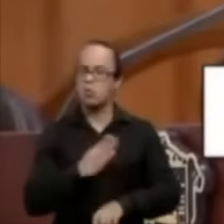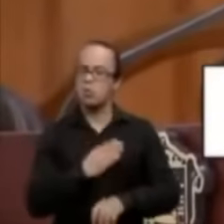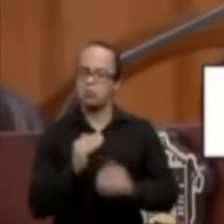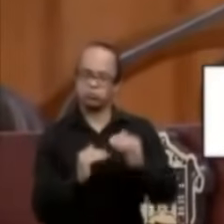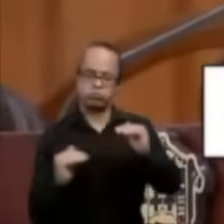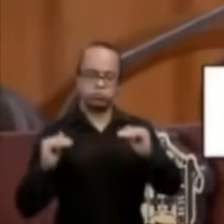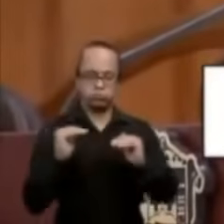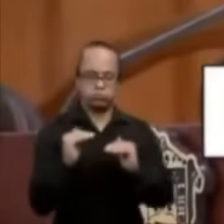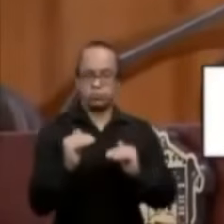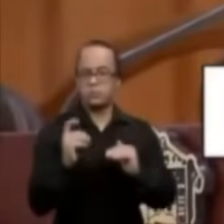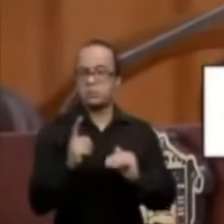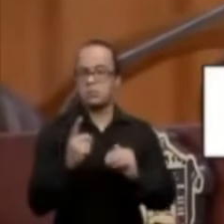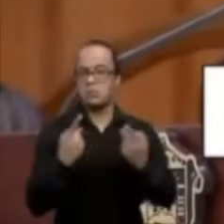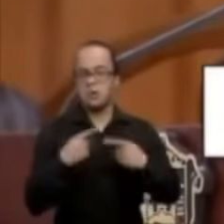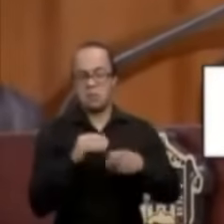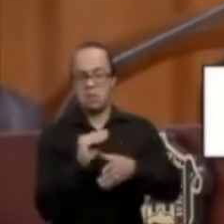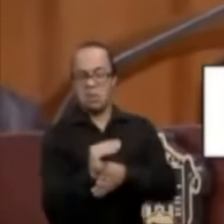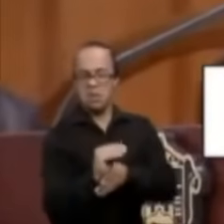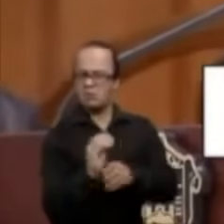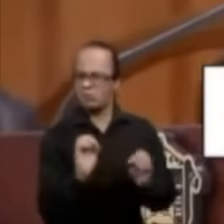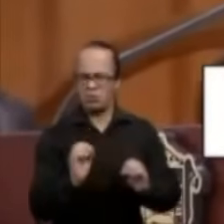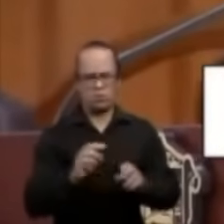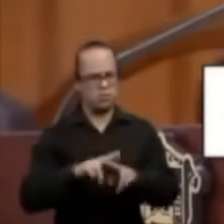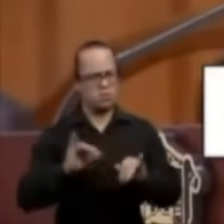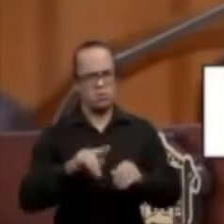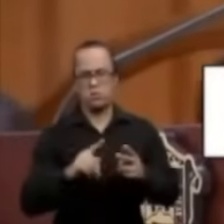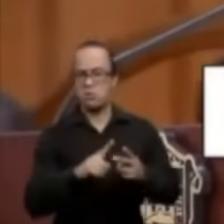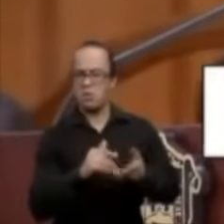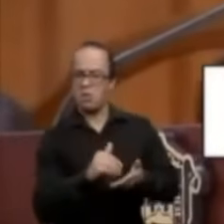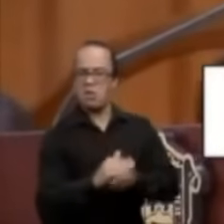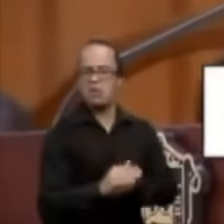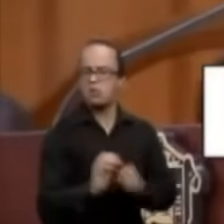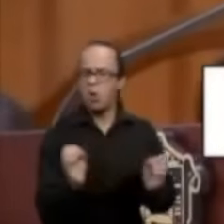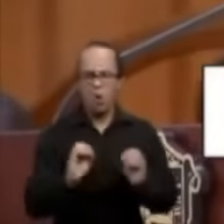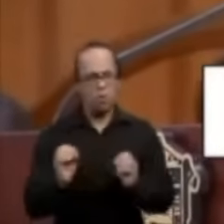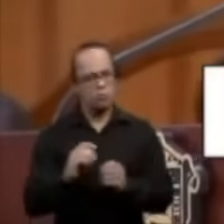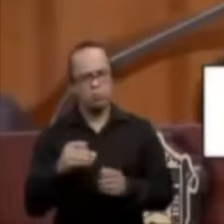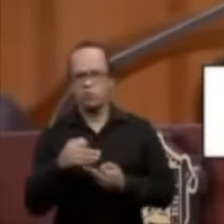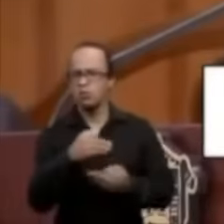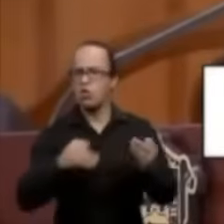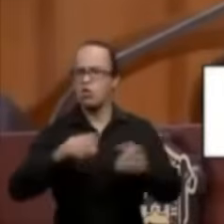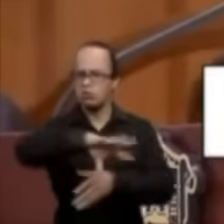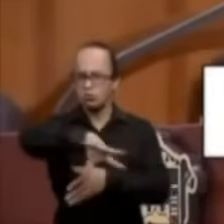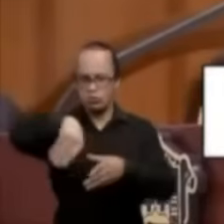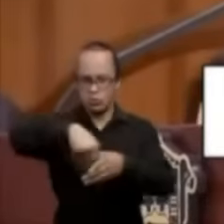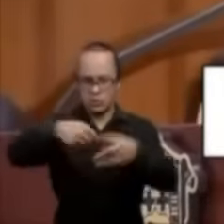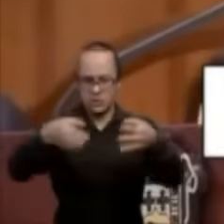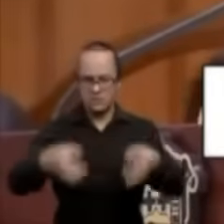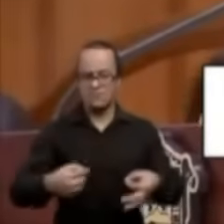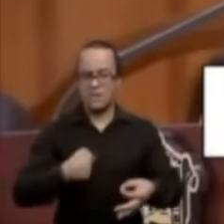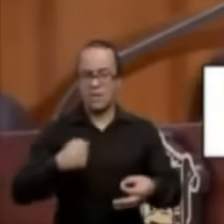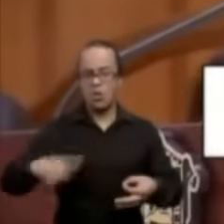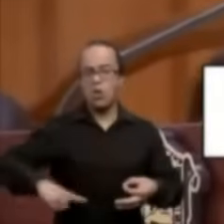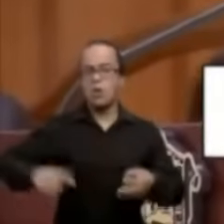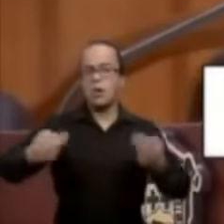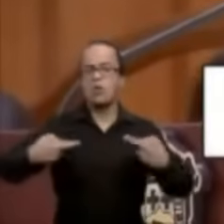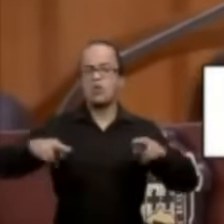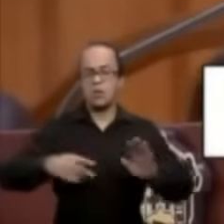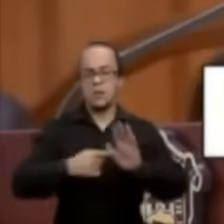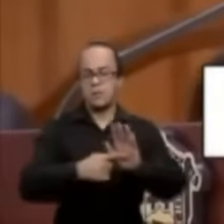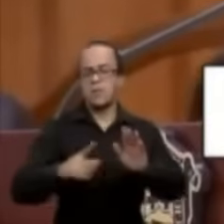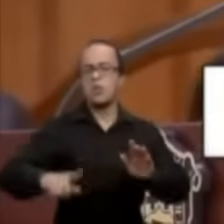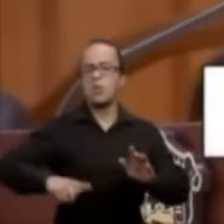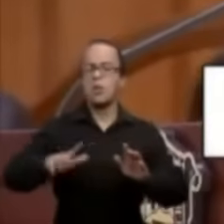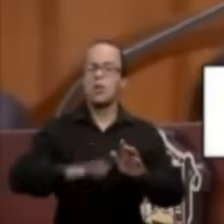nadie se quede atrás y nadie se quede afuera. Asimismo, mi gobierno será un gobierno